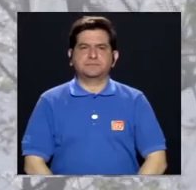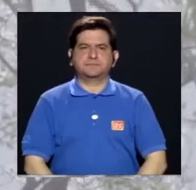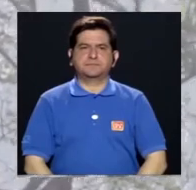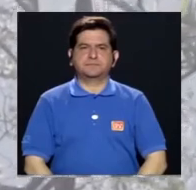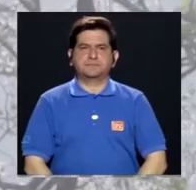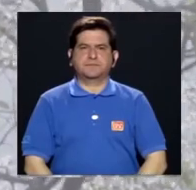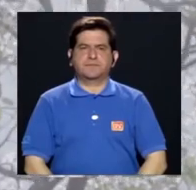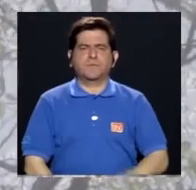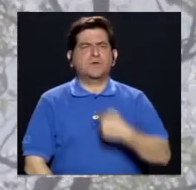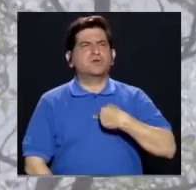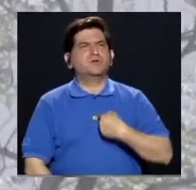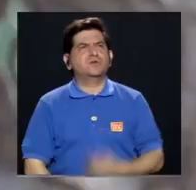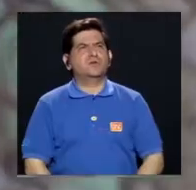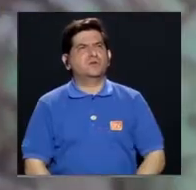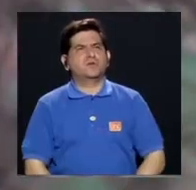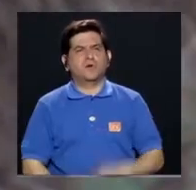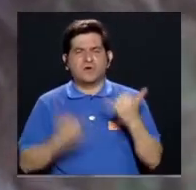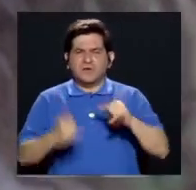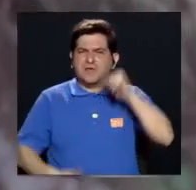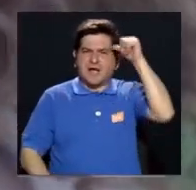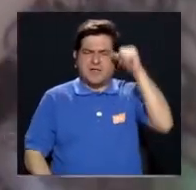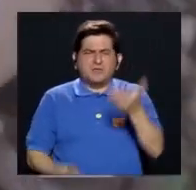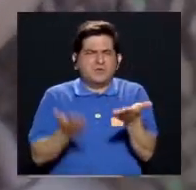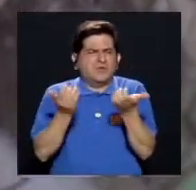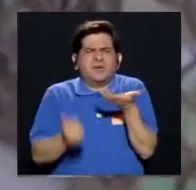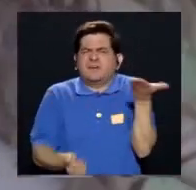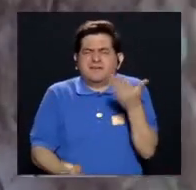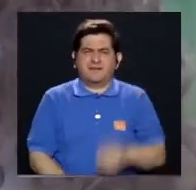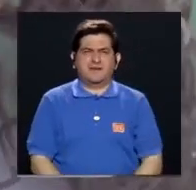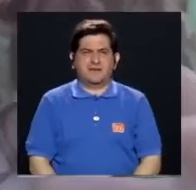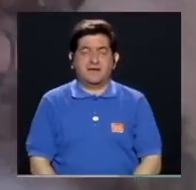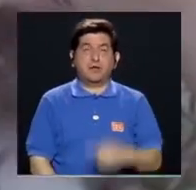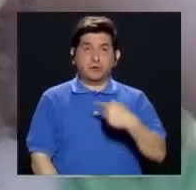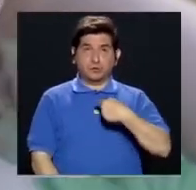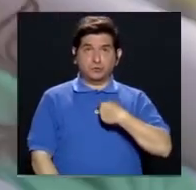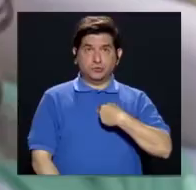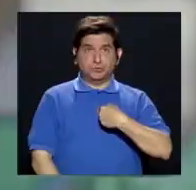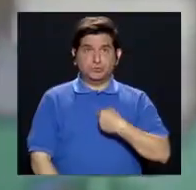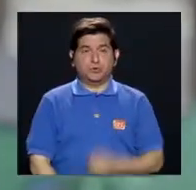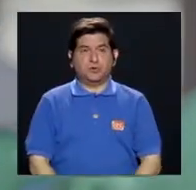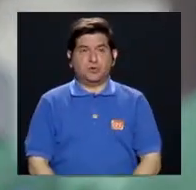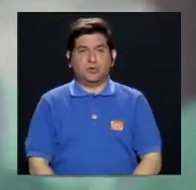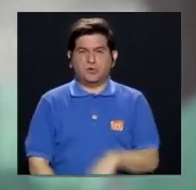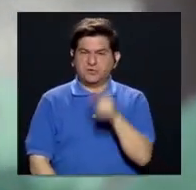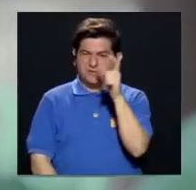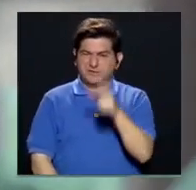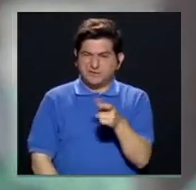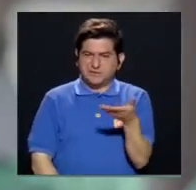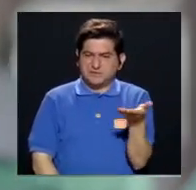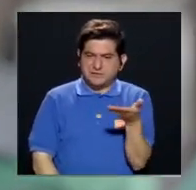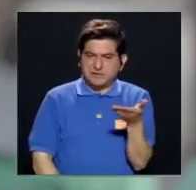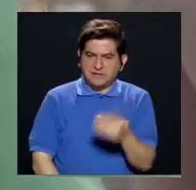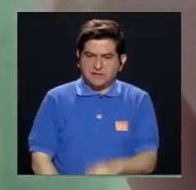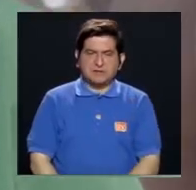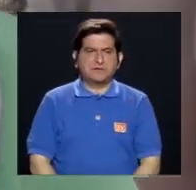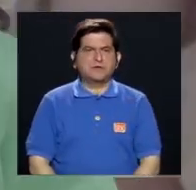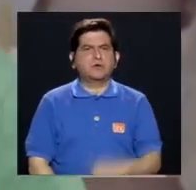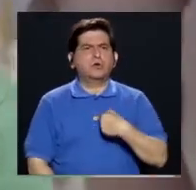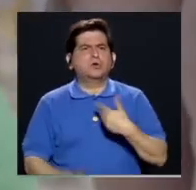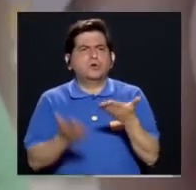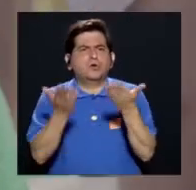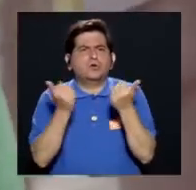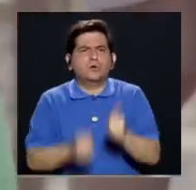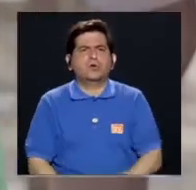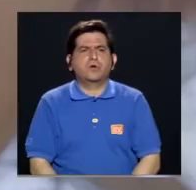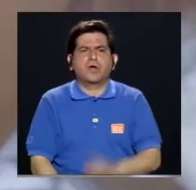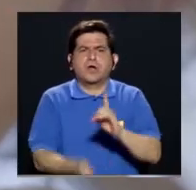¿Qué quieres ser cuando sea grande? Quiero ser ahí abajo. Yo quiero